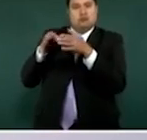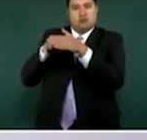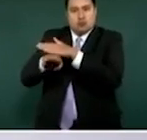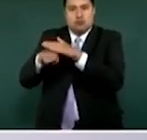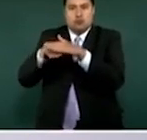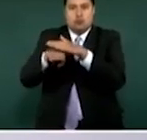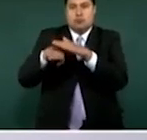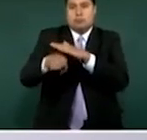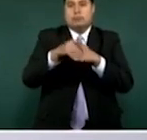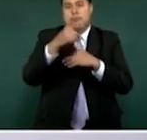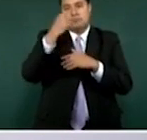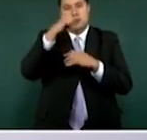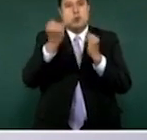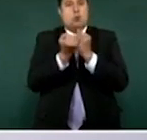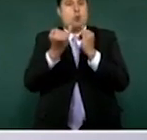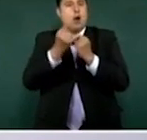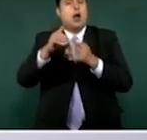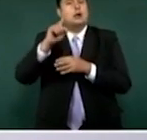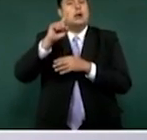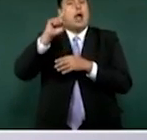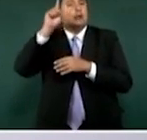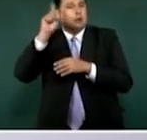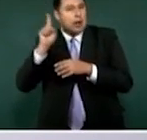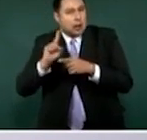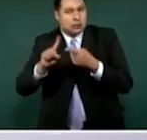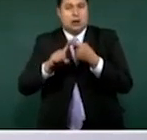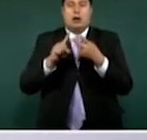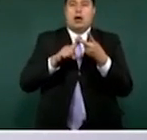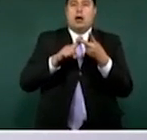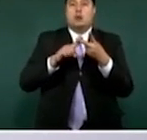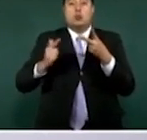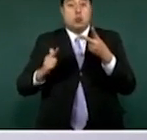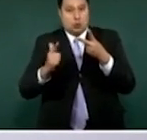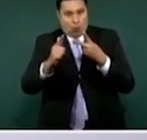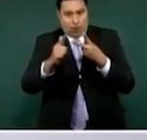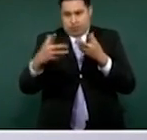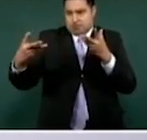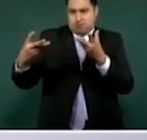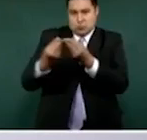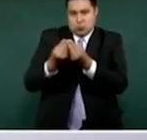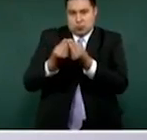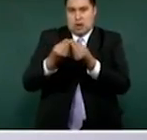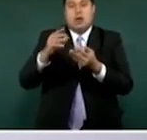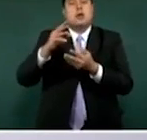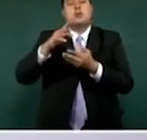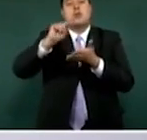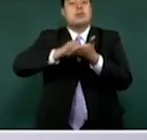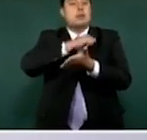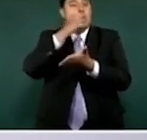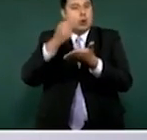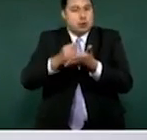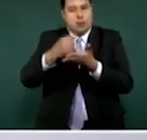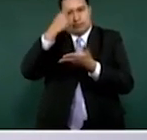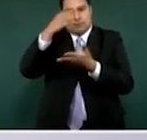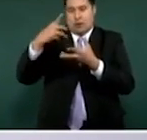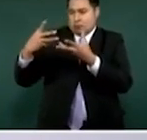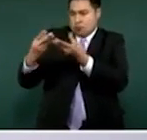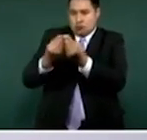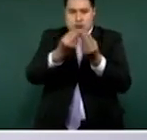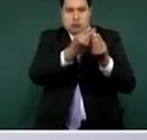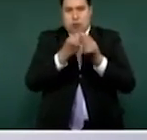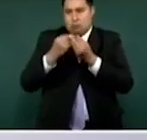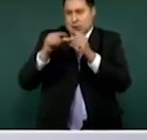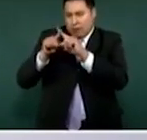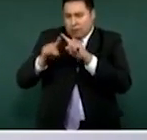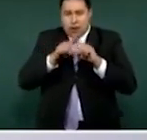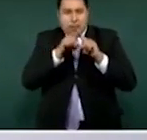está llevando a cabo tanto con Zacatecas como con Guanajuato como con Tamaulipas para fortalecer diversos puntos